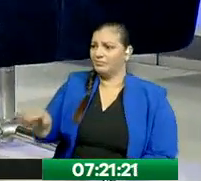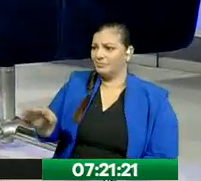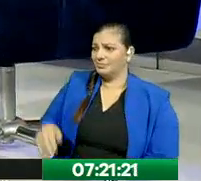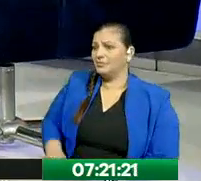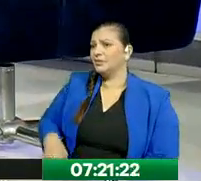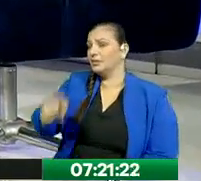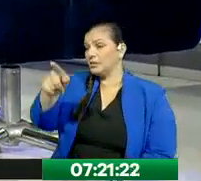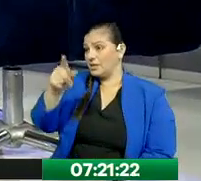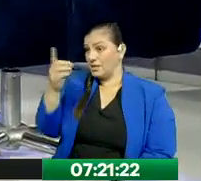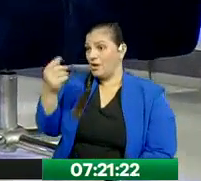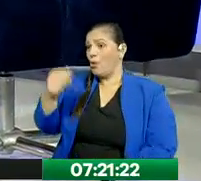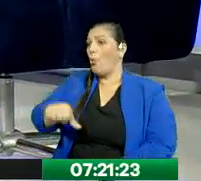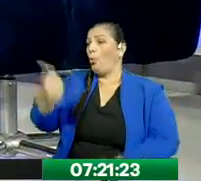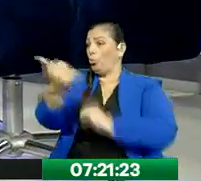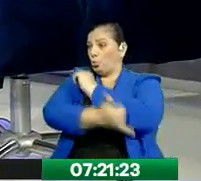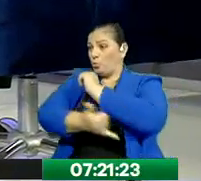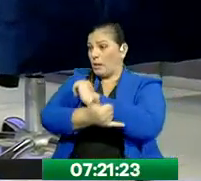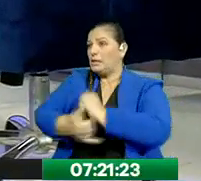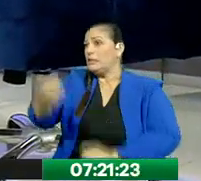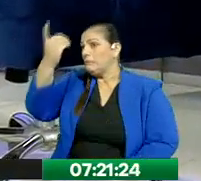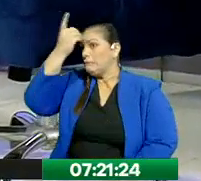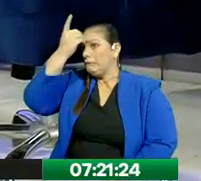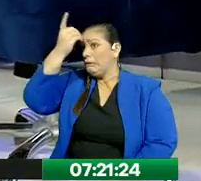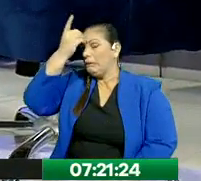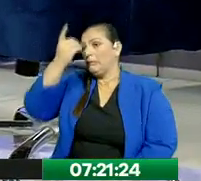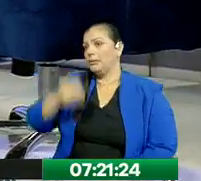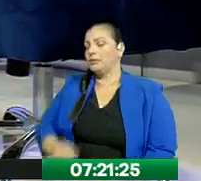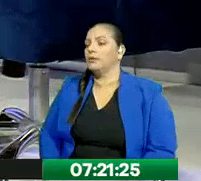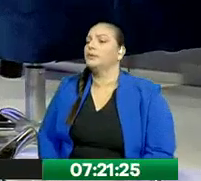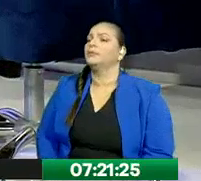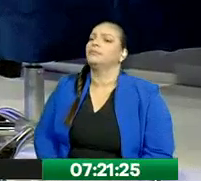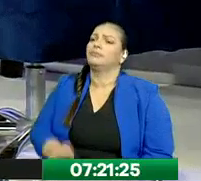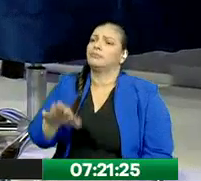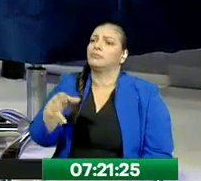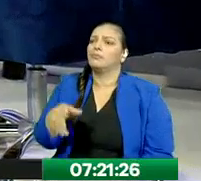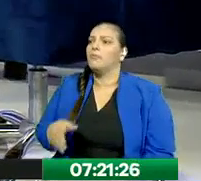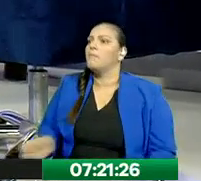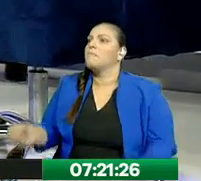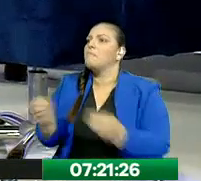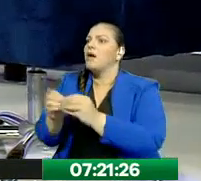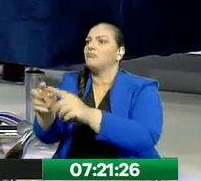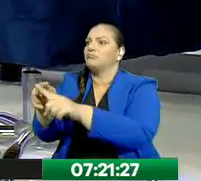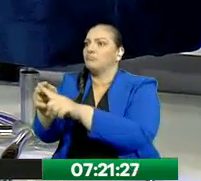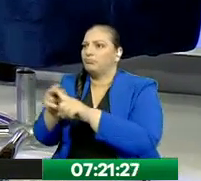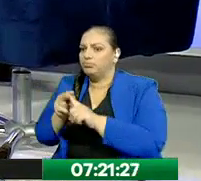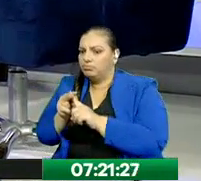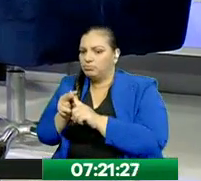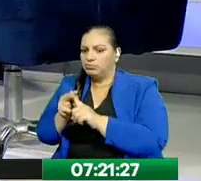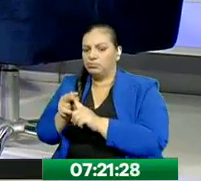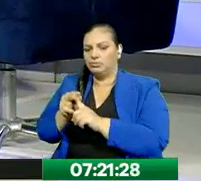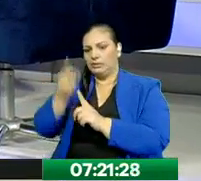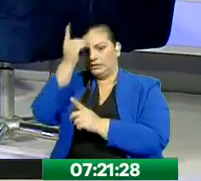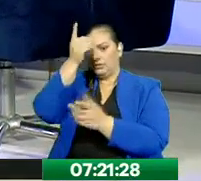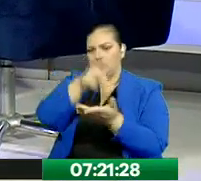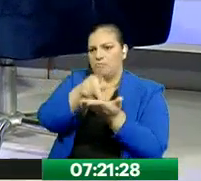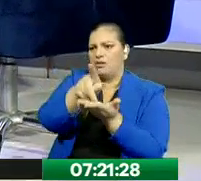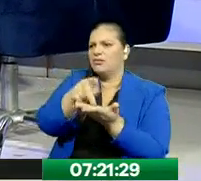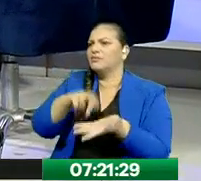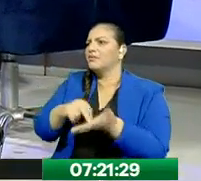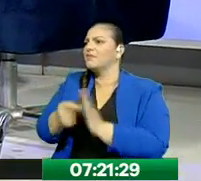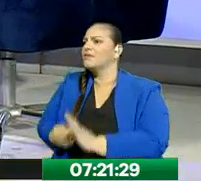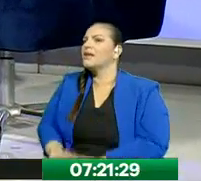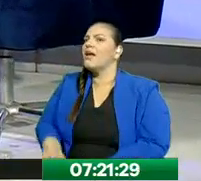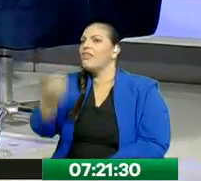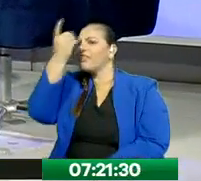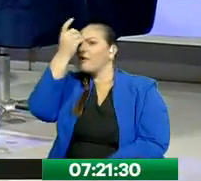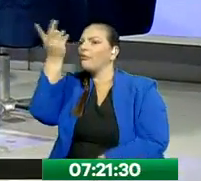utilidad en eso. Eso es un problema terrible para la economía ecuatoriana porque eso es seguir generando el incremento excesivo de la deuda que no va